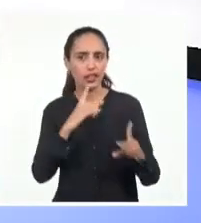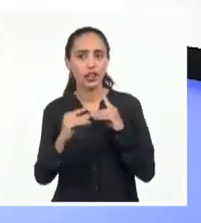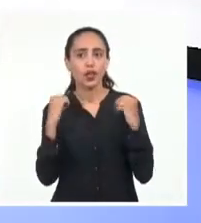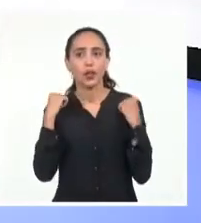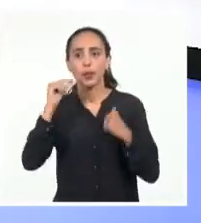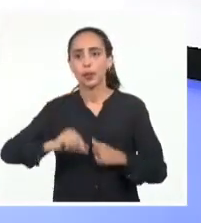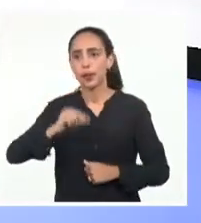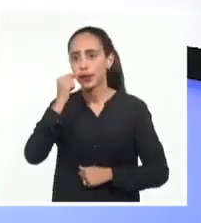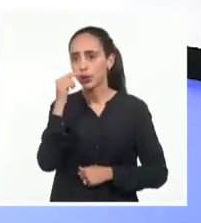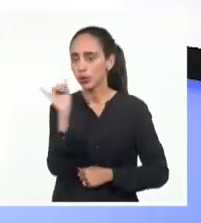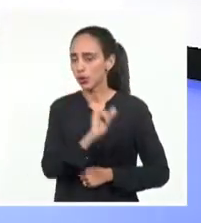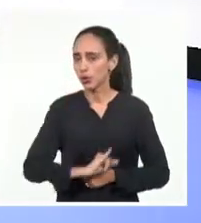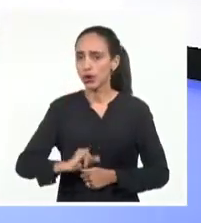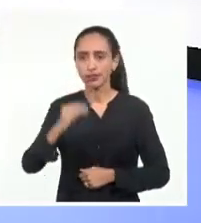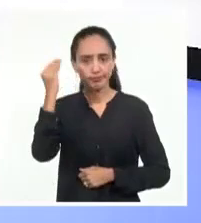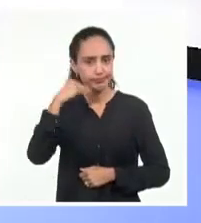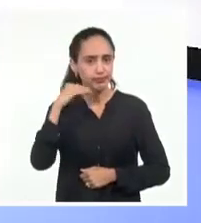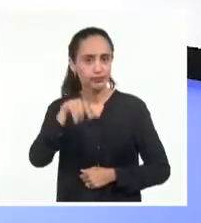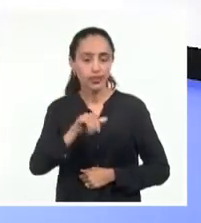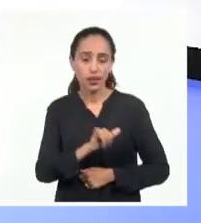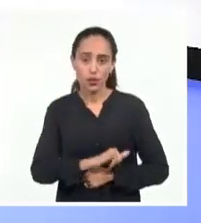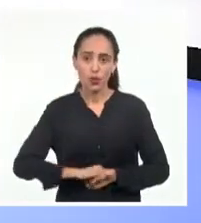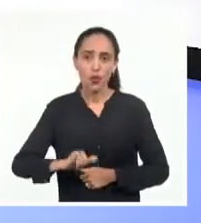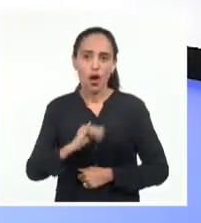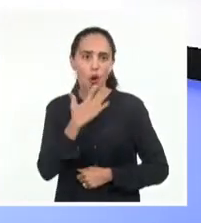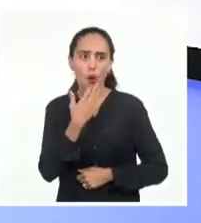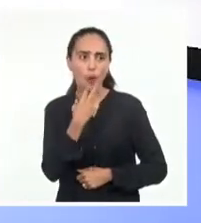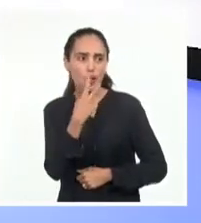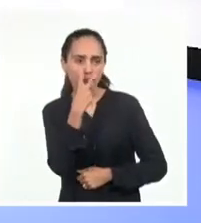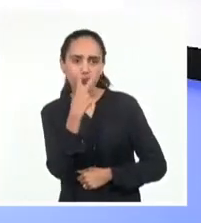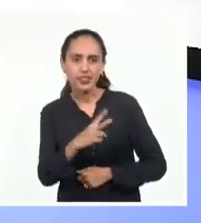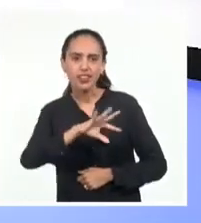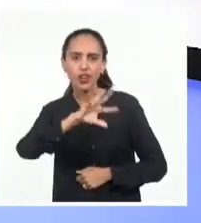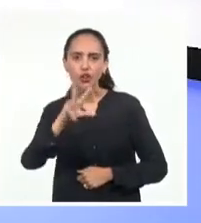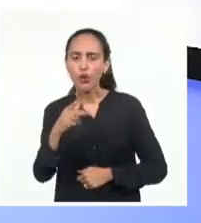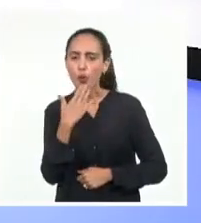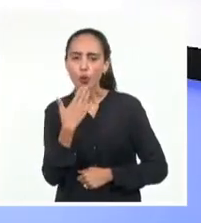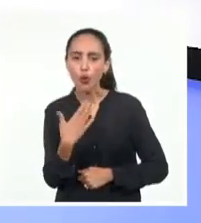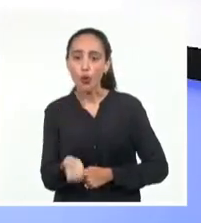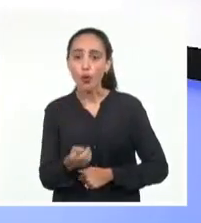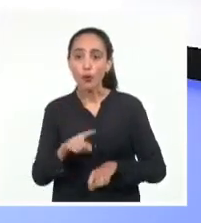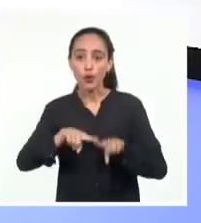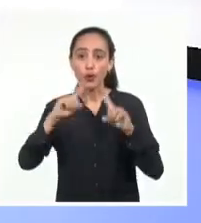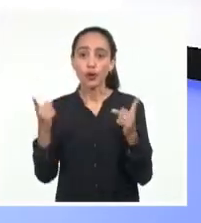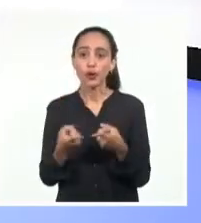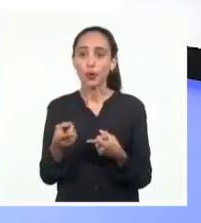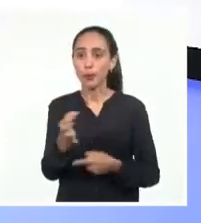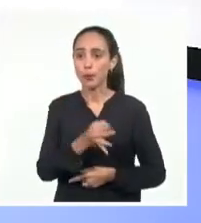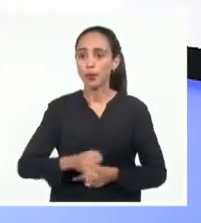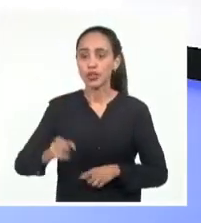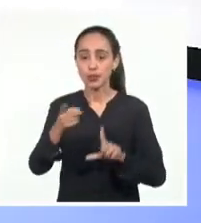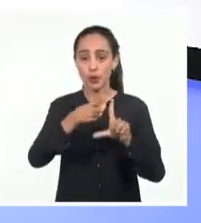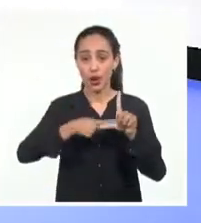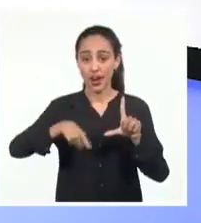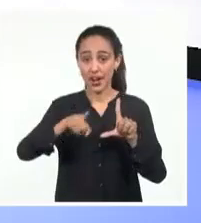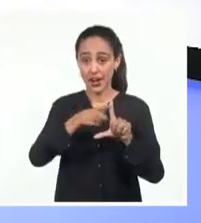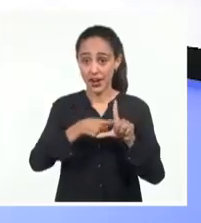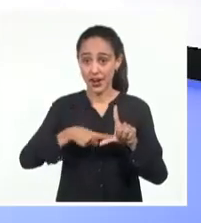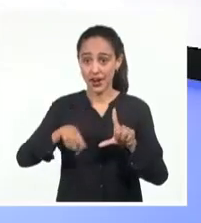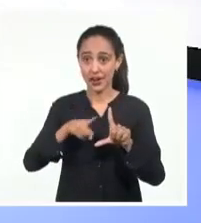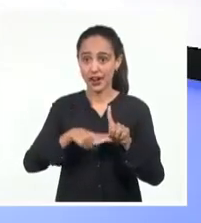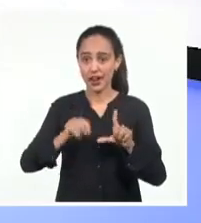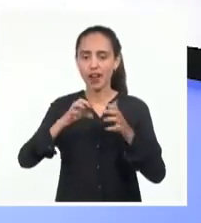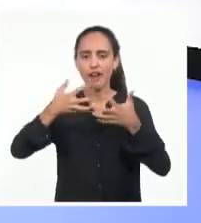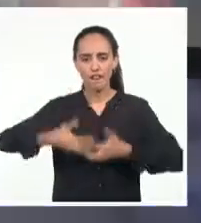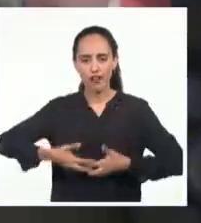director y también conoció sobre las acciones de enfrentamiento que acometen de manera general en el municipio de Regla, donde está enclavada